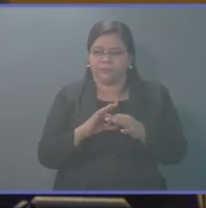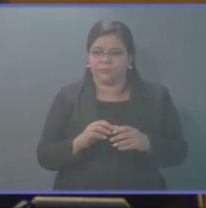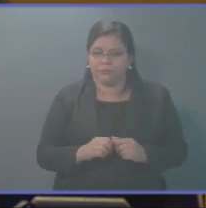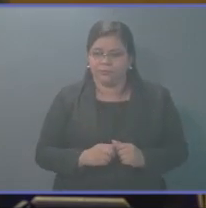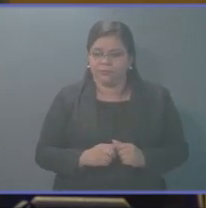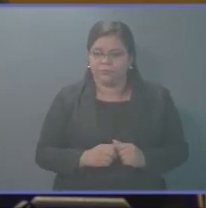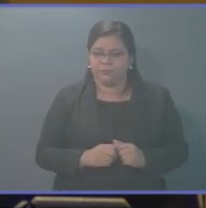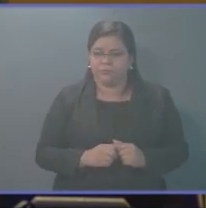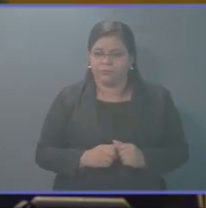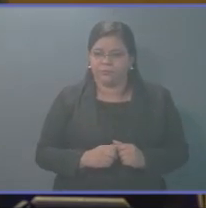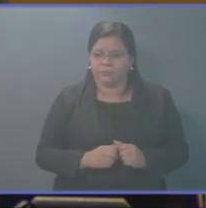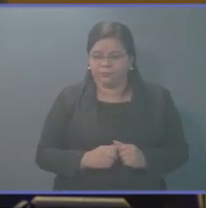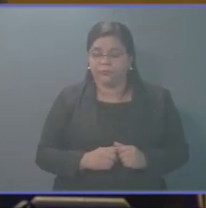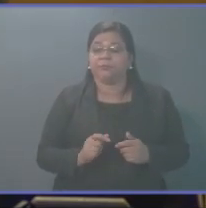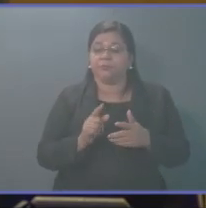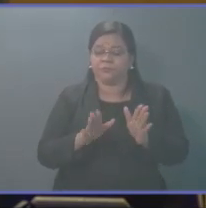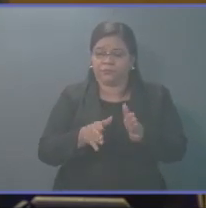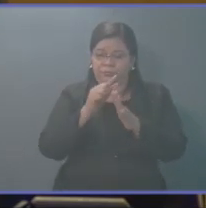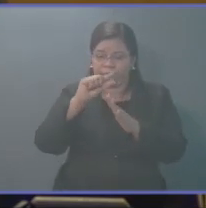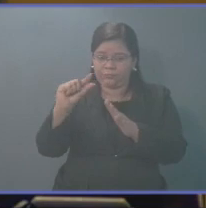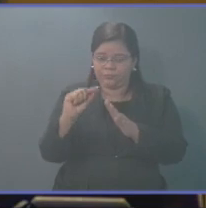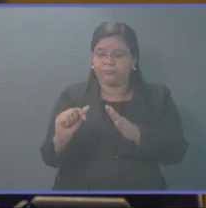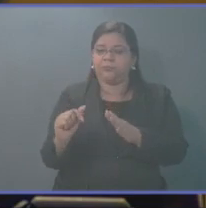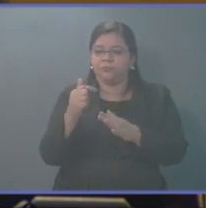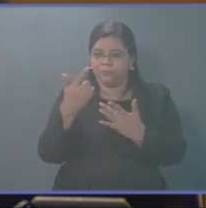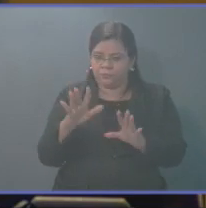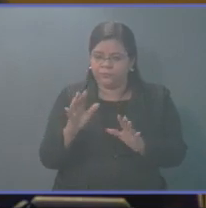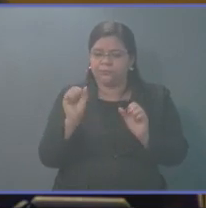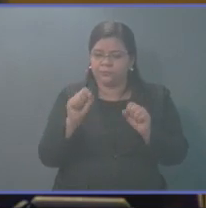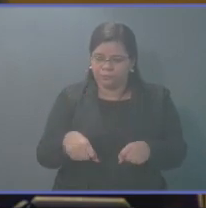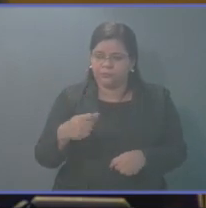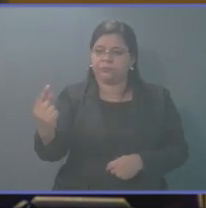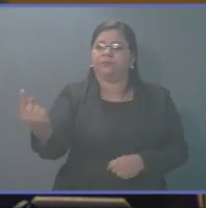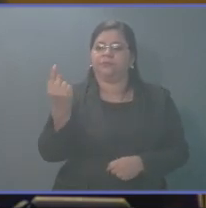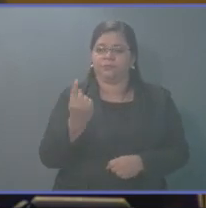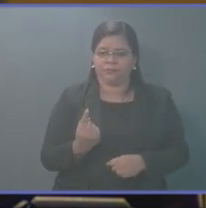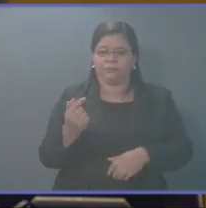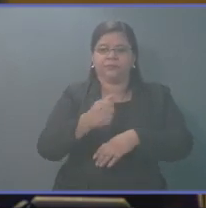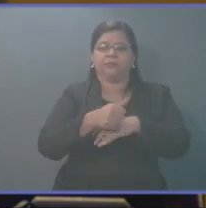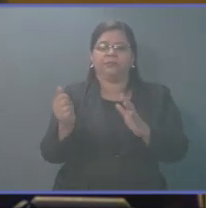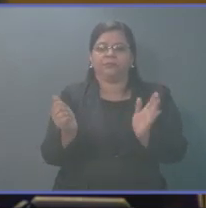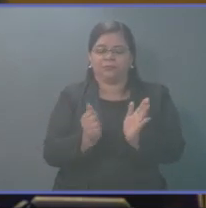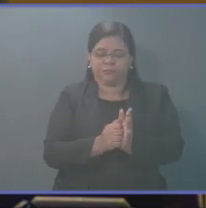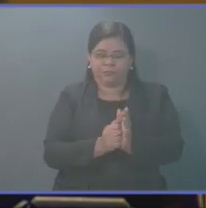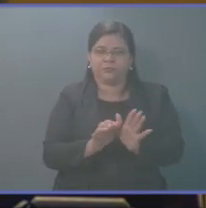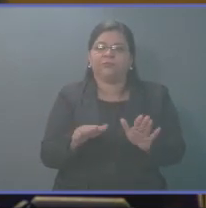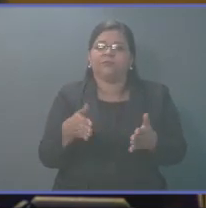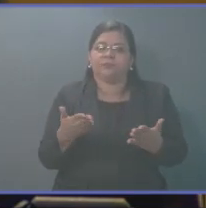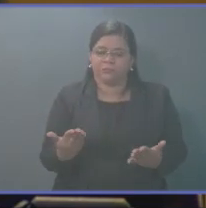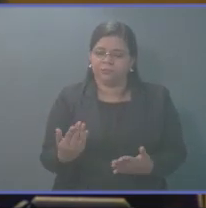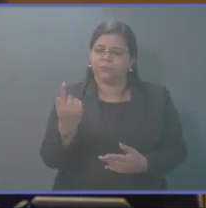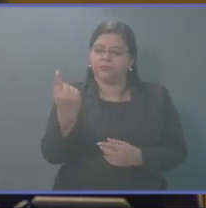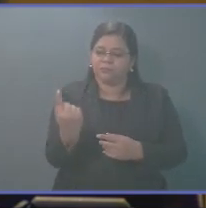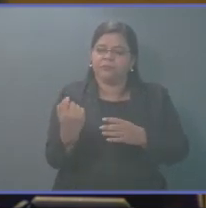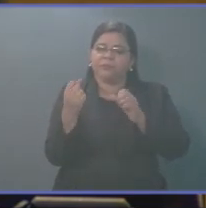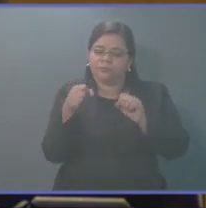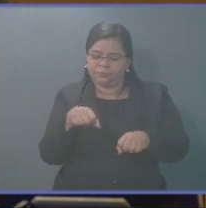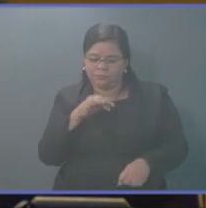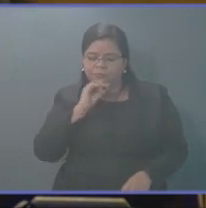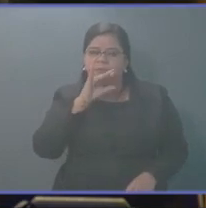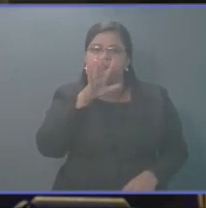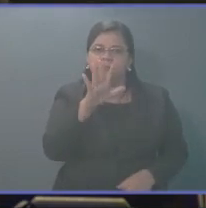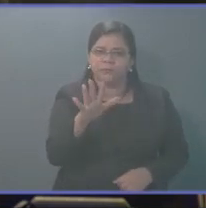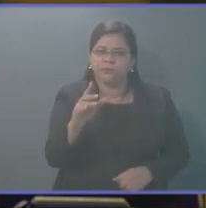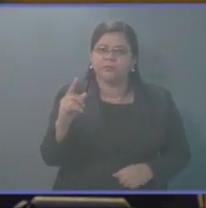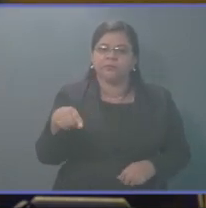instituciones oficiales autónomas deberán concurrir a la Asamblea Legislativa para contestar las